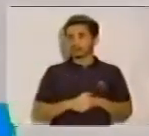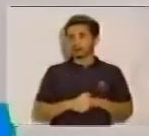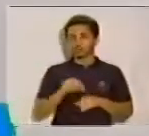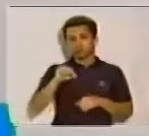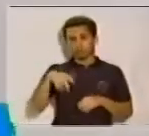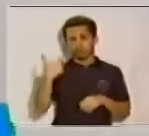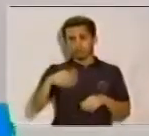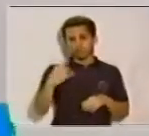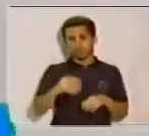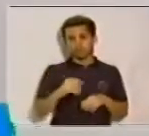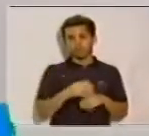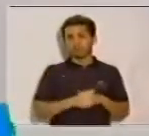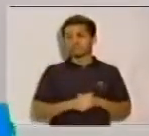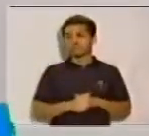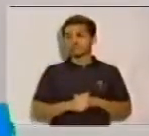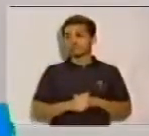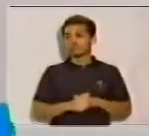rápido.